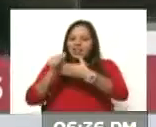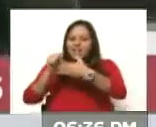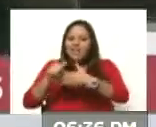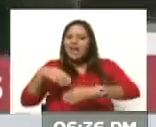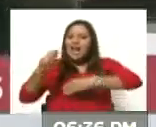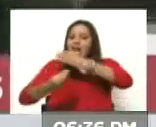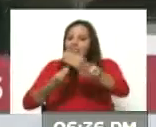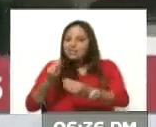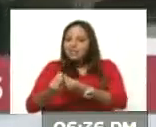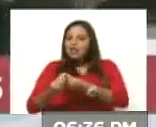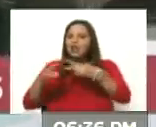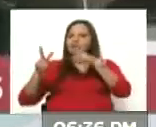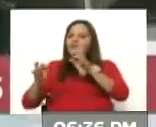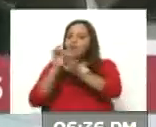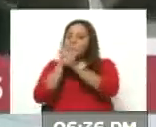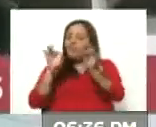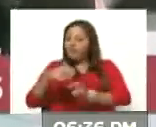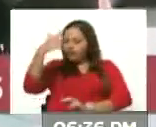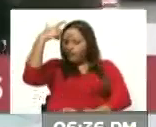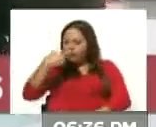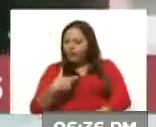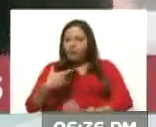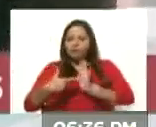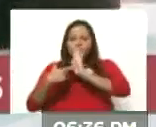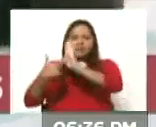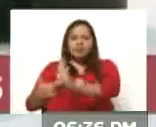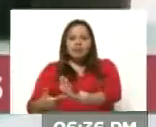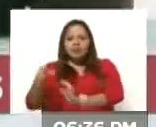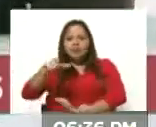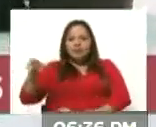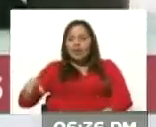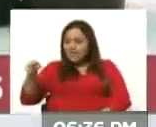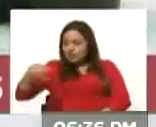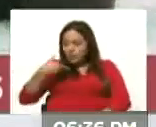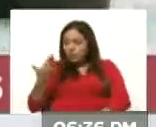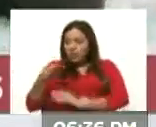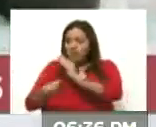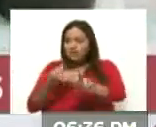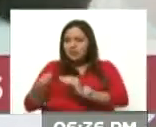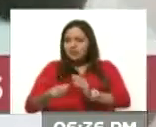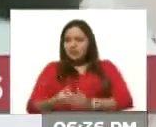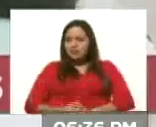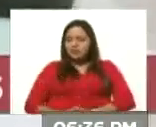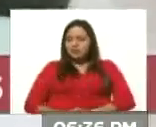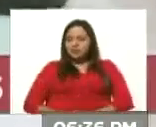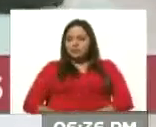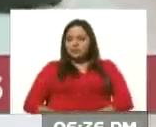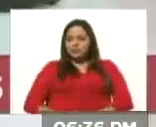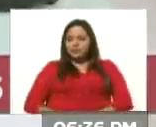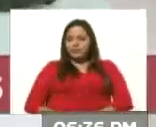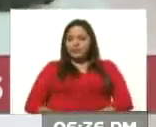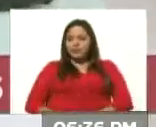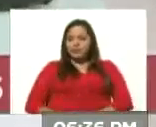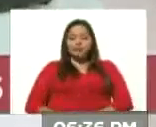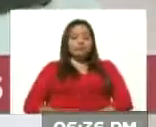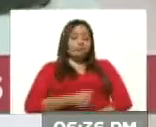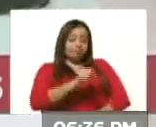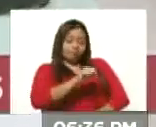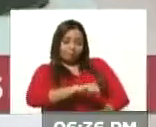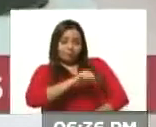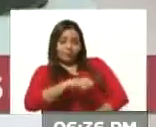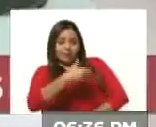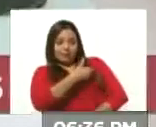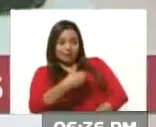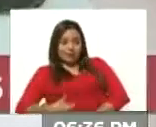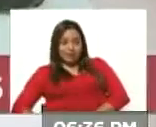de una imagen y de una proyección y de un imaginario es posible con esta energía el presidente maduro